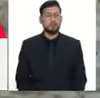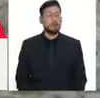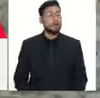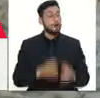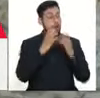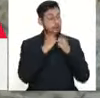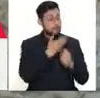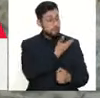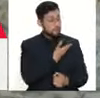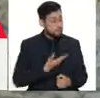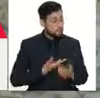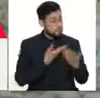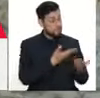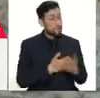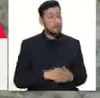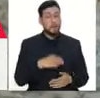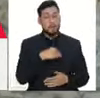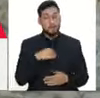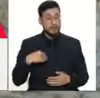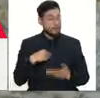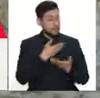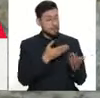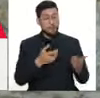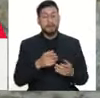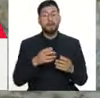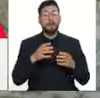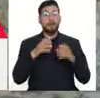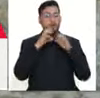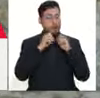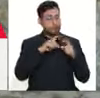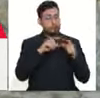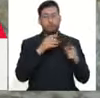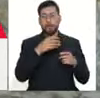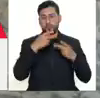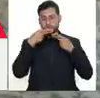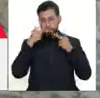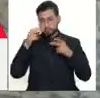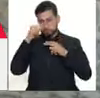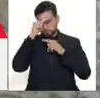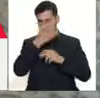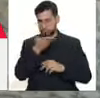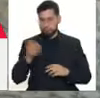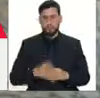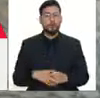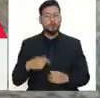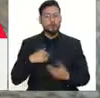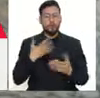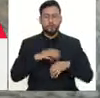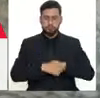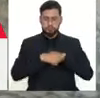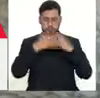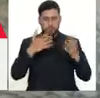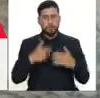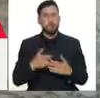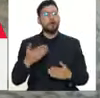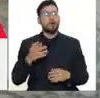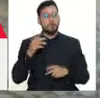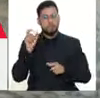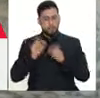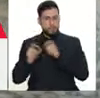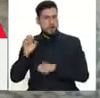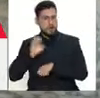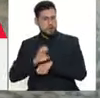Apreciada presidenta, señoras y señores ministros y secretarios de Estado, medios de comunicación. Reitero un afectuoso saludo en nombre del pueblo